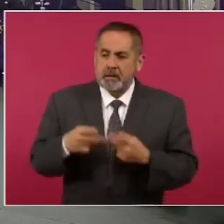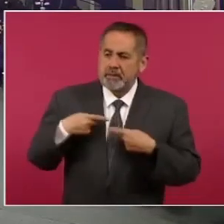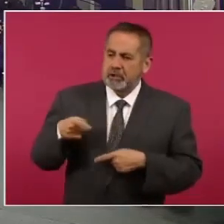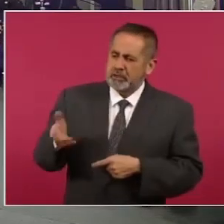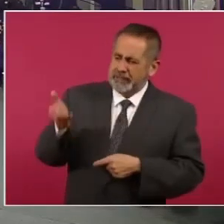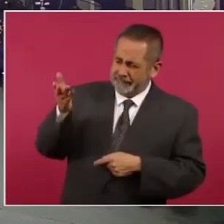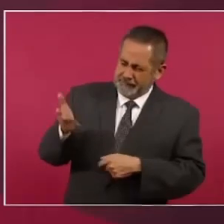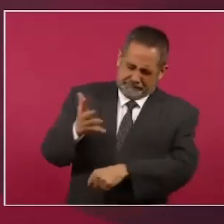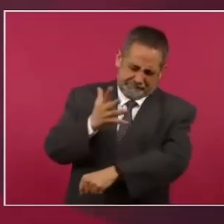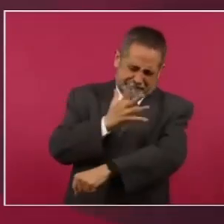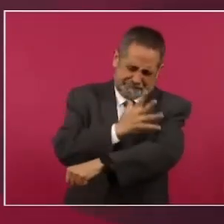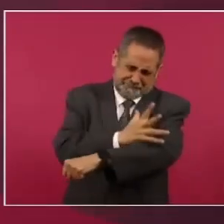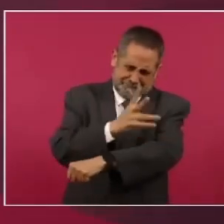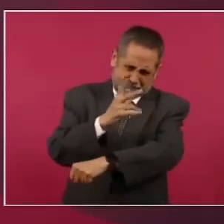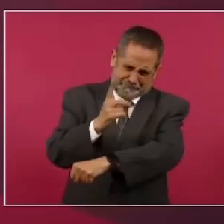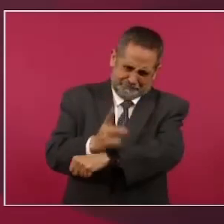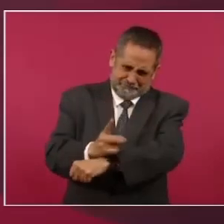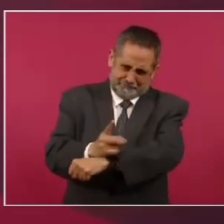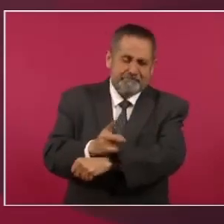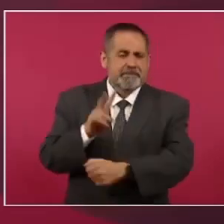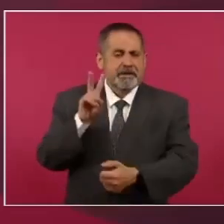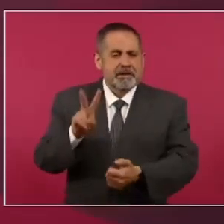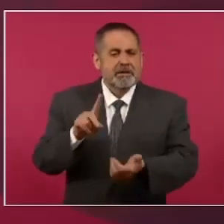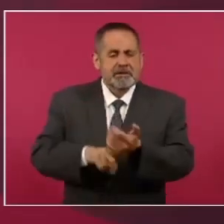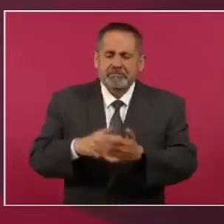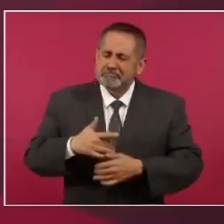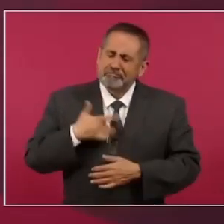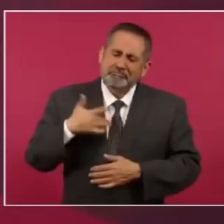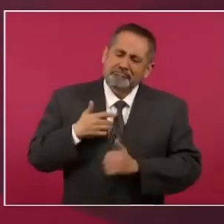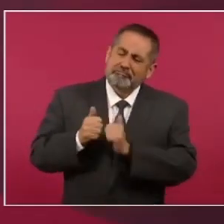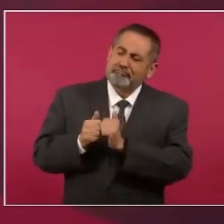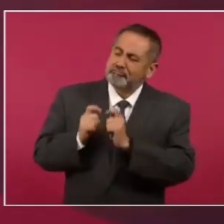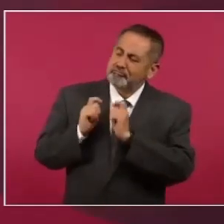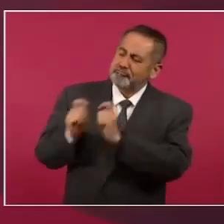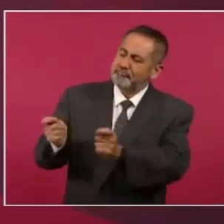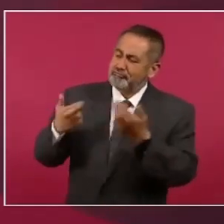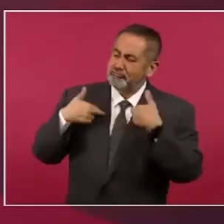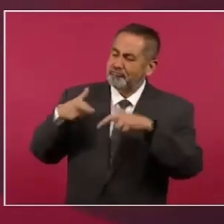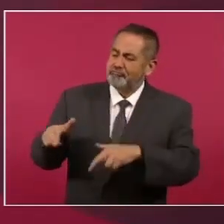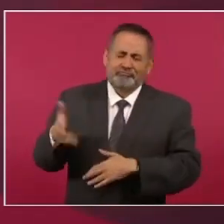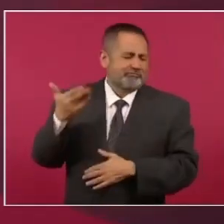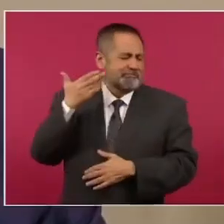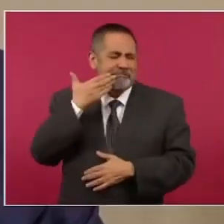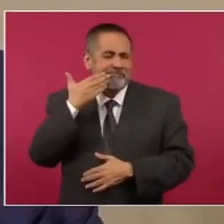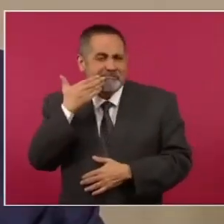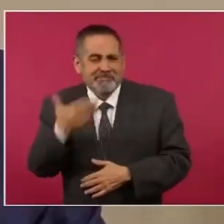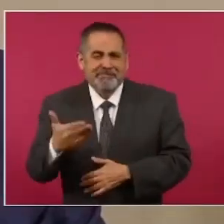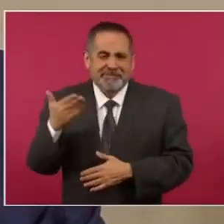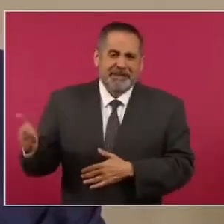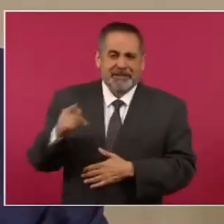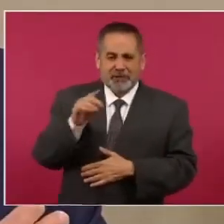honesto. Nos sentimos muy bien representados con Zoé Robledo.